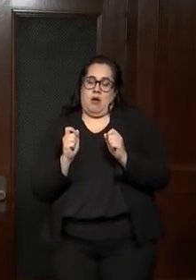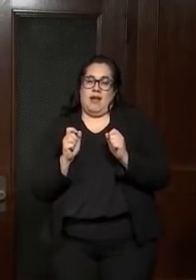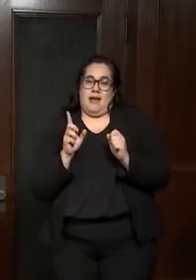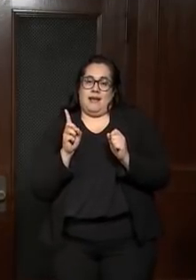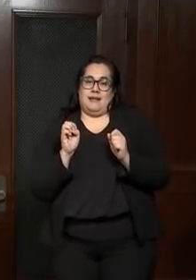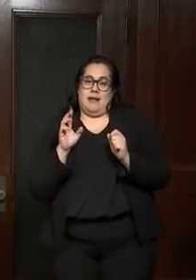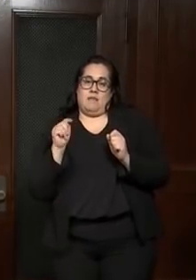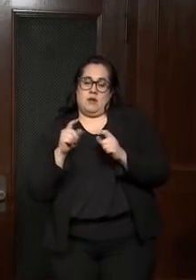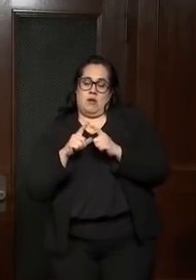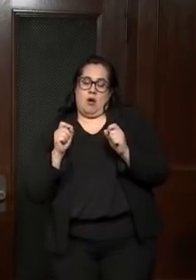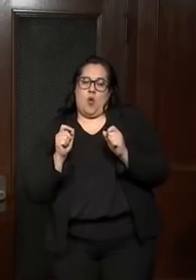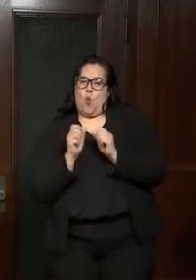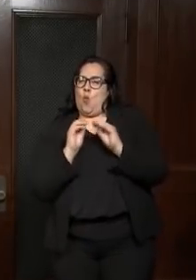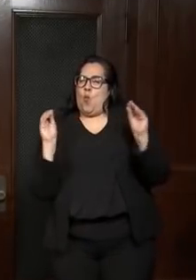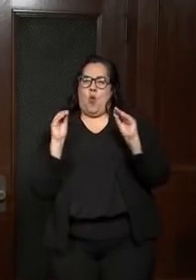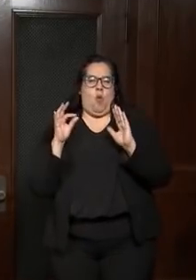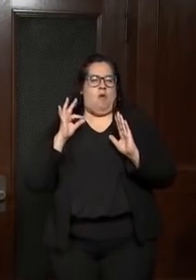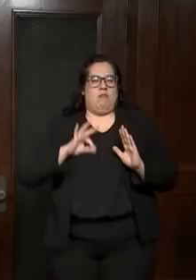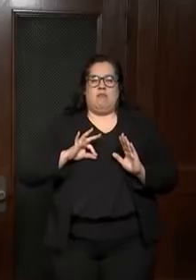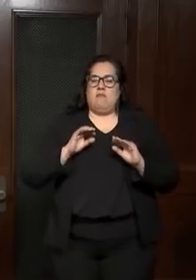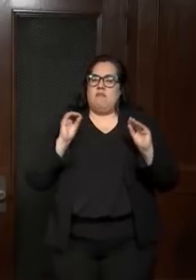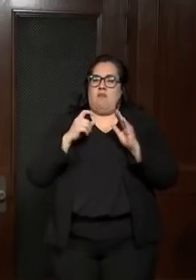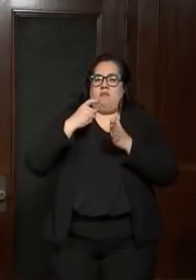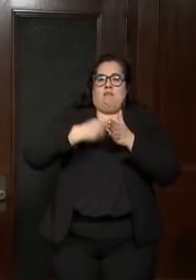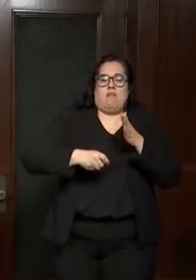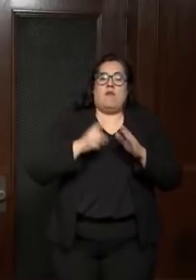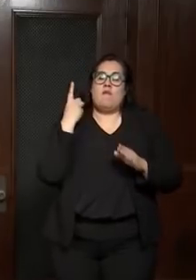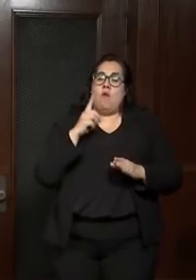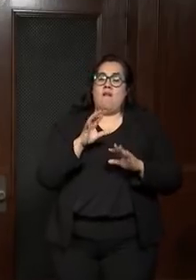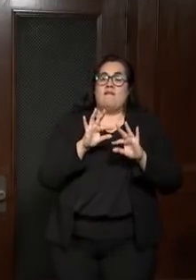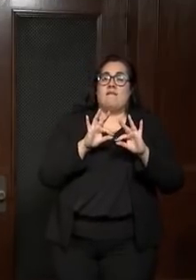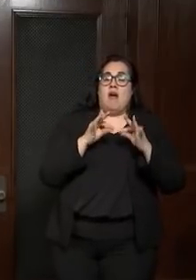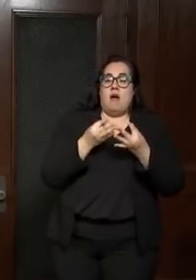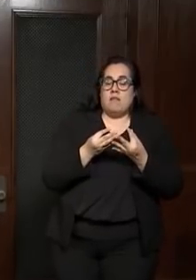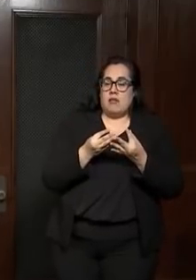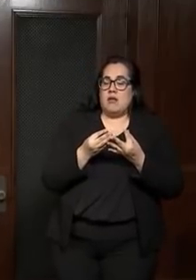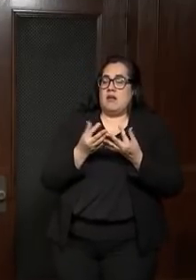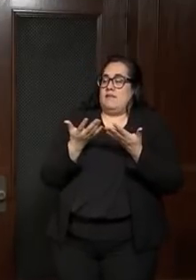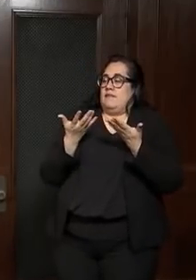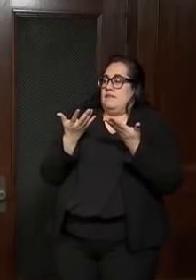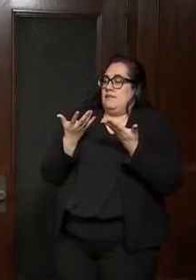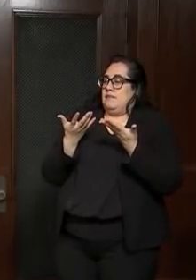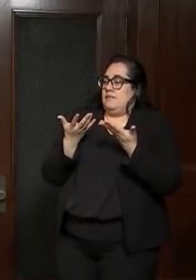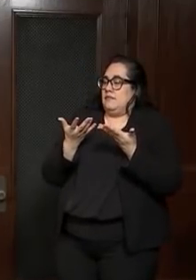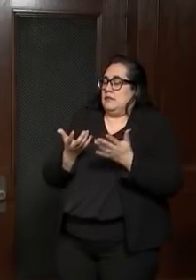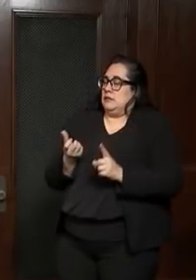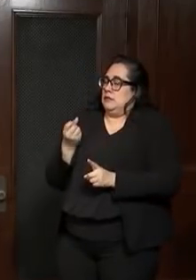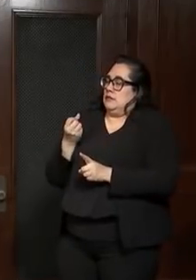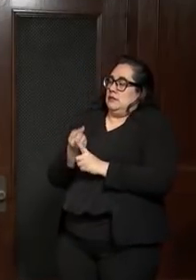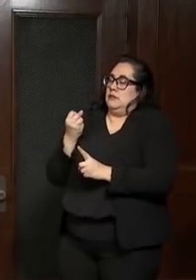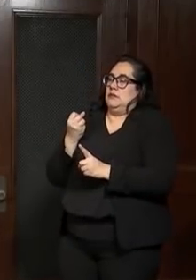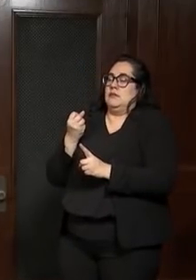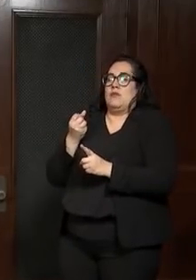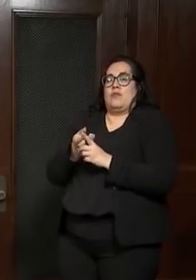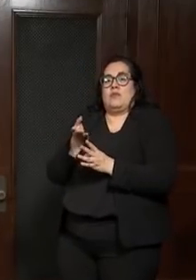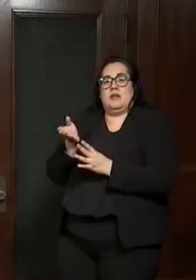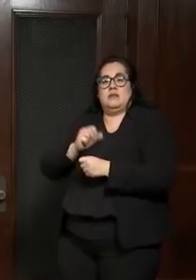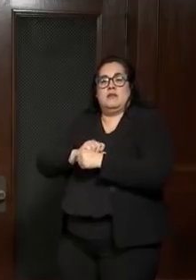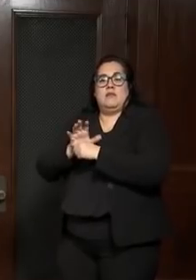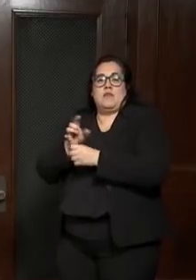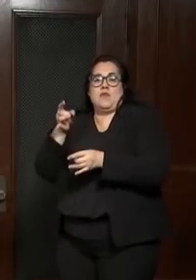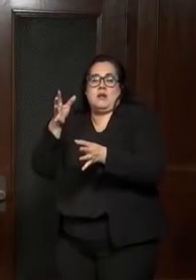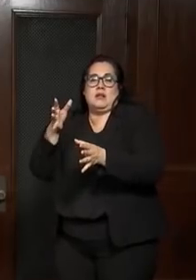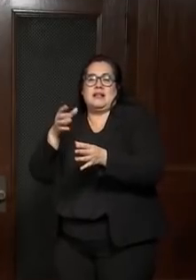débito sin tarifa para las familias quienes han sido duramente afectadas por esta crisis